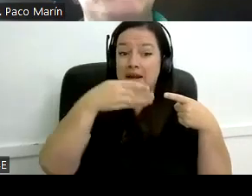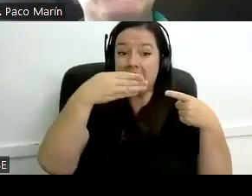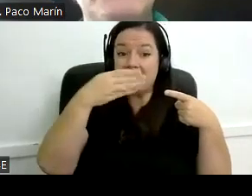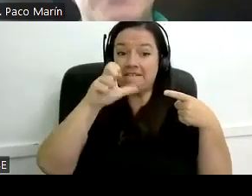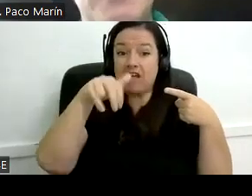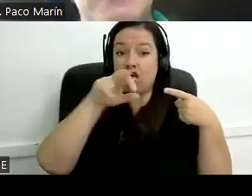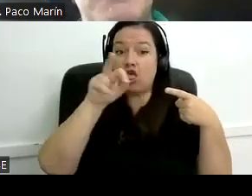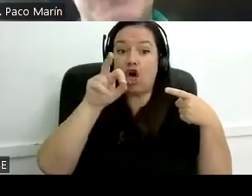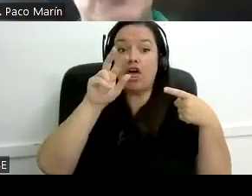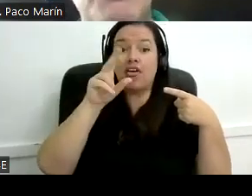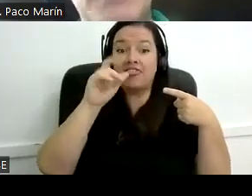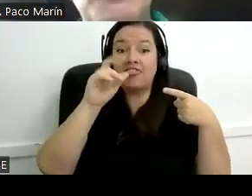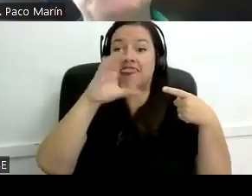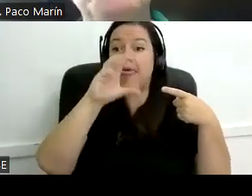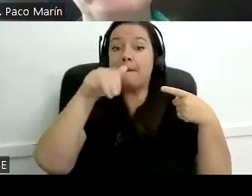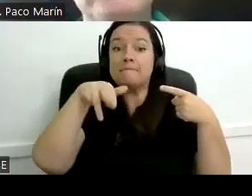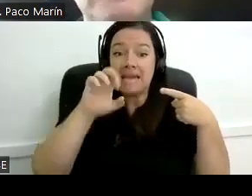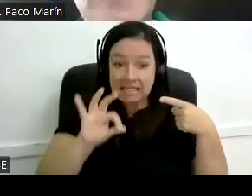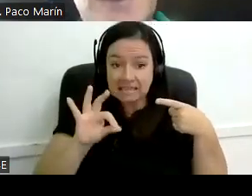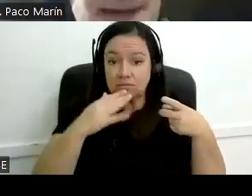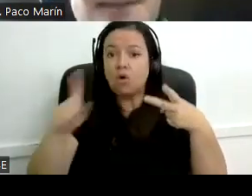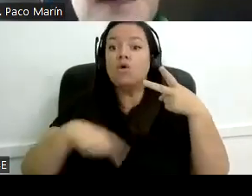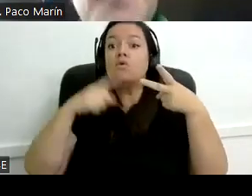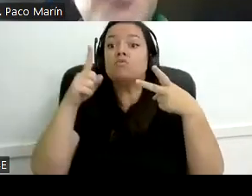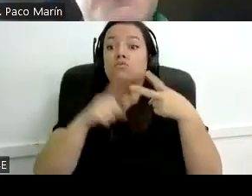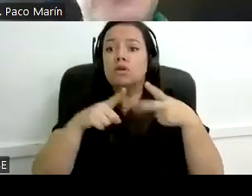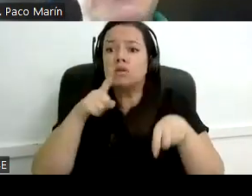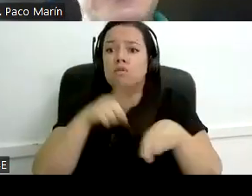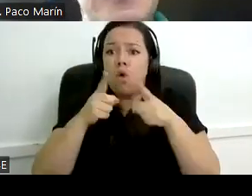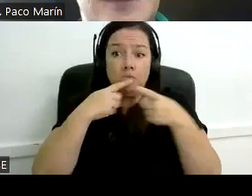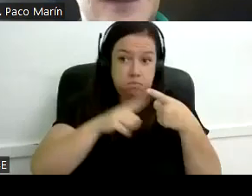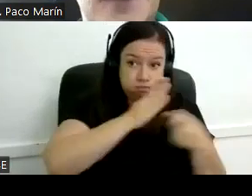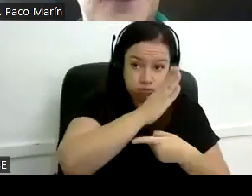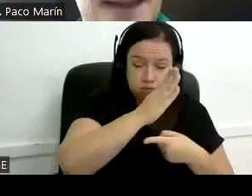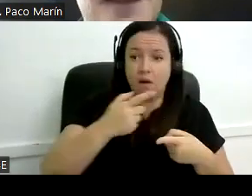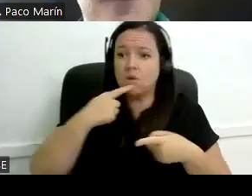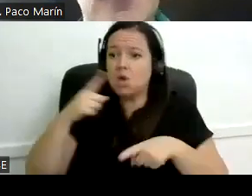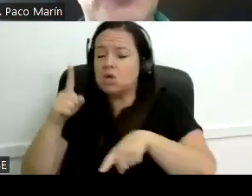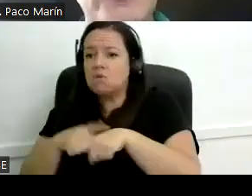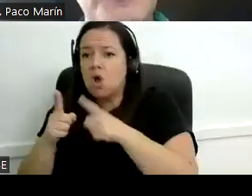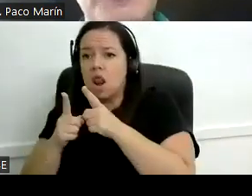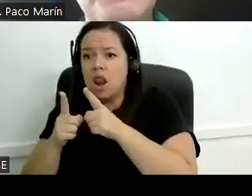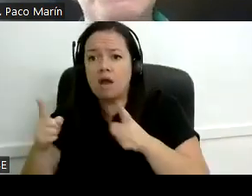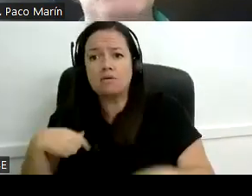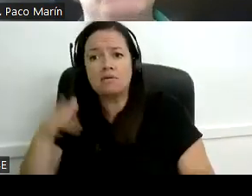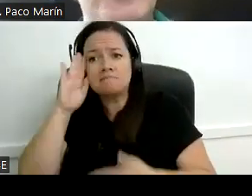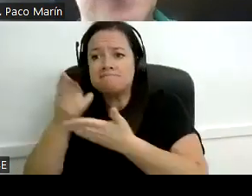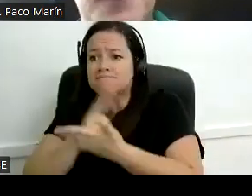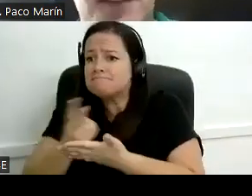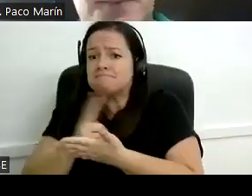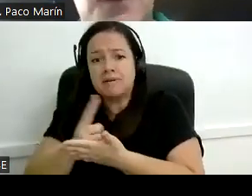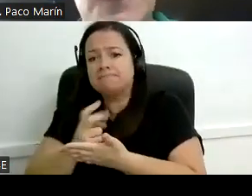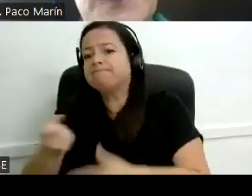el insomnio es a más largo plazo, para evitar precisamente la dependencia de las benzodiazepinas, tiramos a